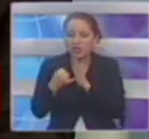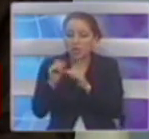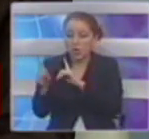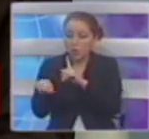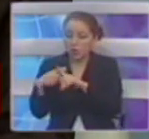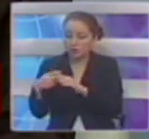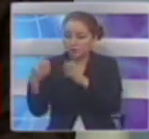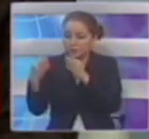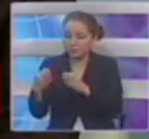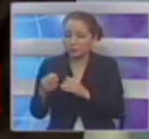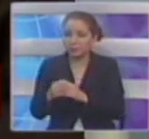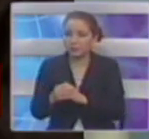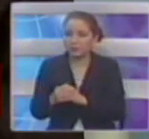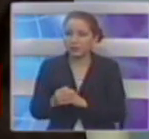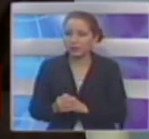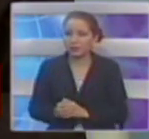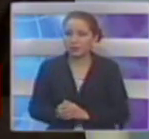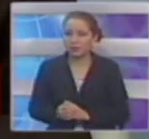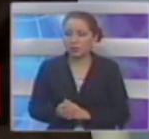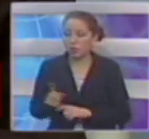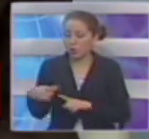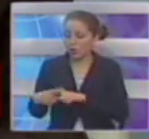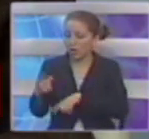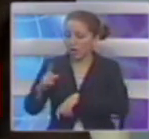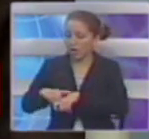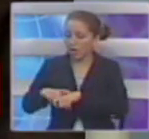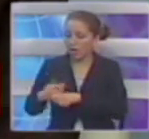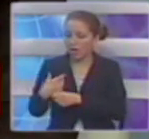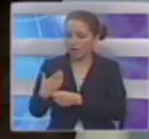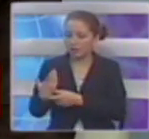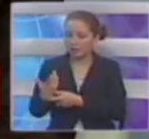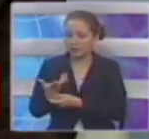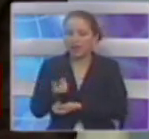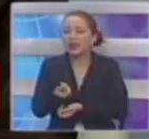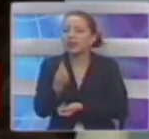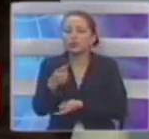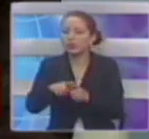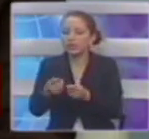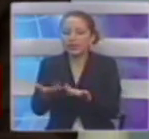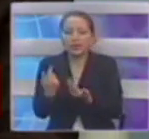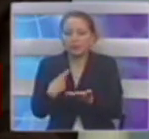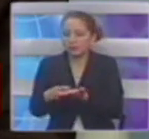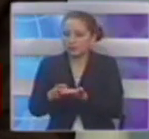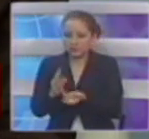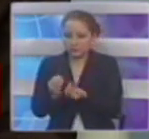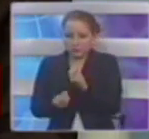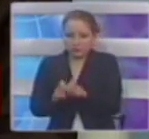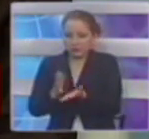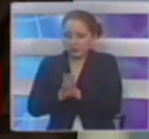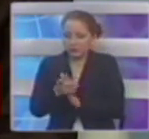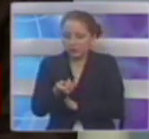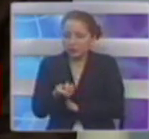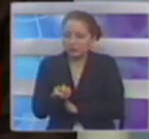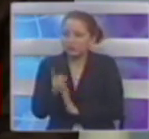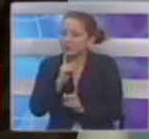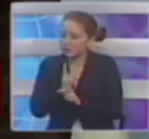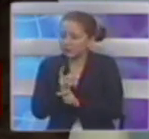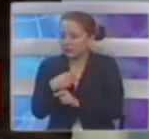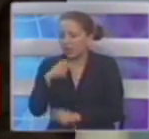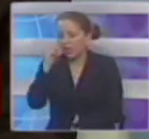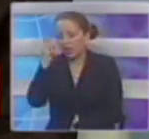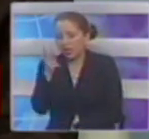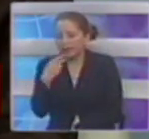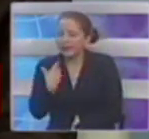momento que llegó la hora de meter la mano al bolsillo, ellos no lo hicieron. Desde ese punto de vista es criticable. Pero yo